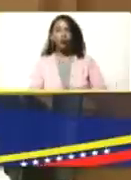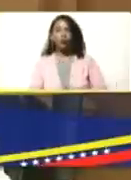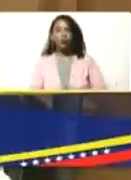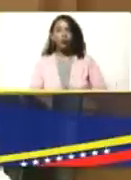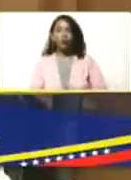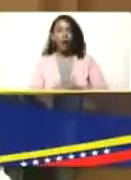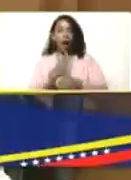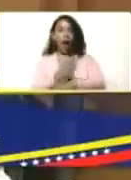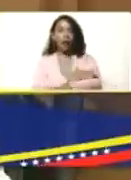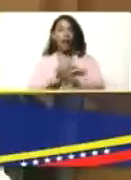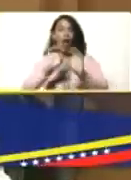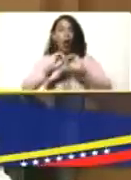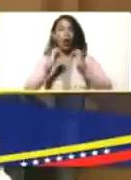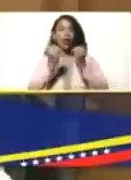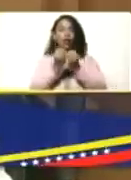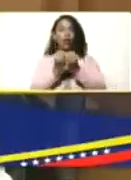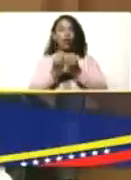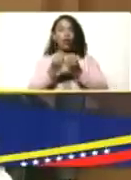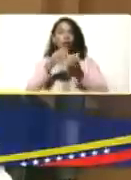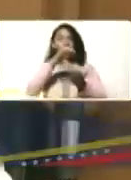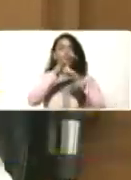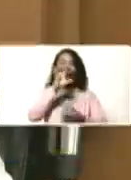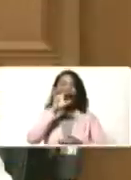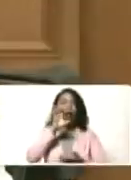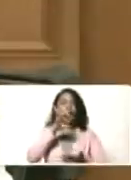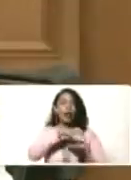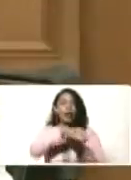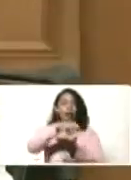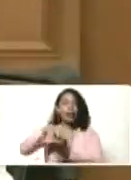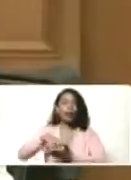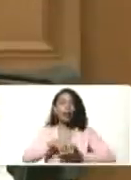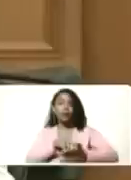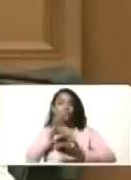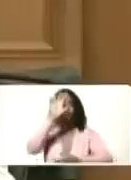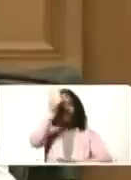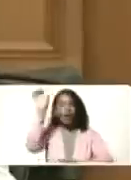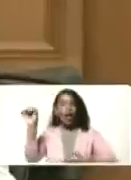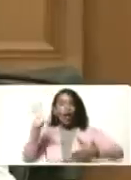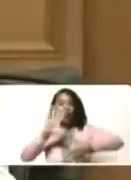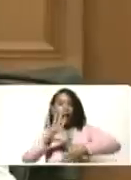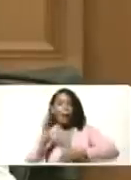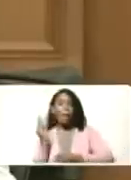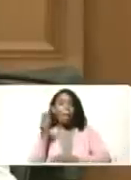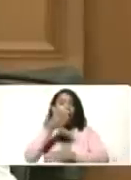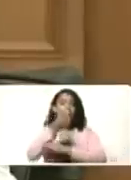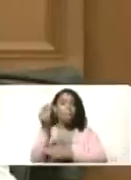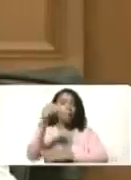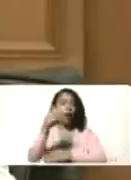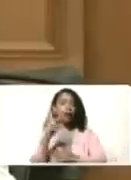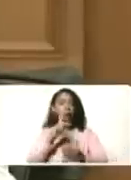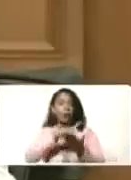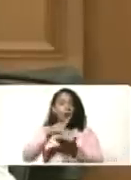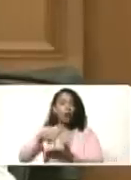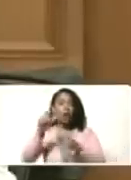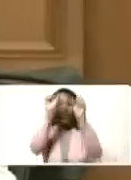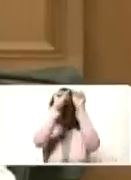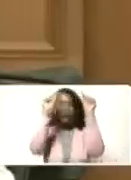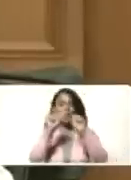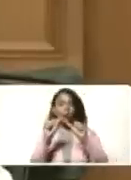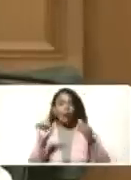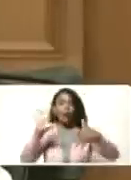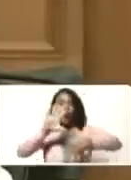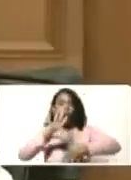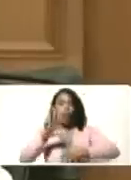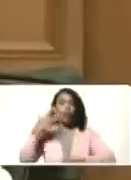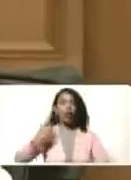ante la Organización de Estados Americanos, que fue además miembro del Sistema Interamericano de